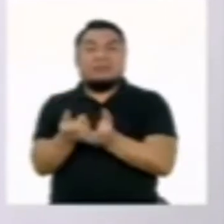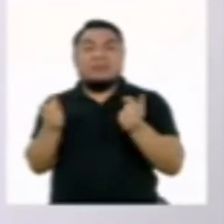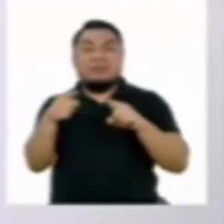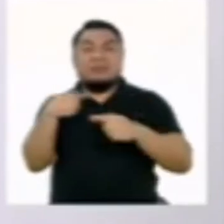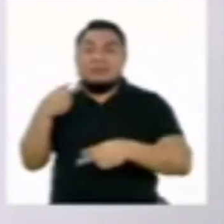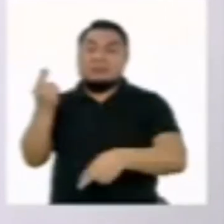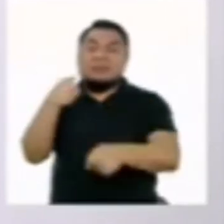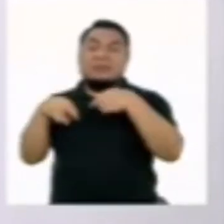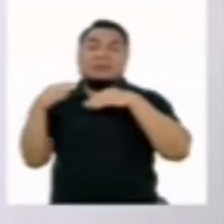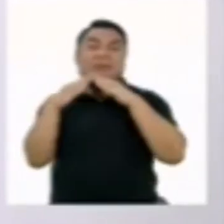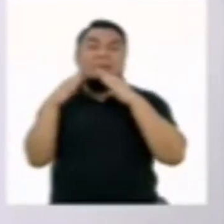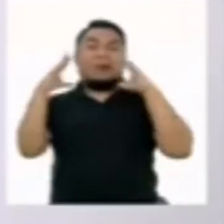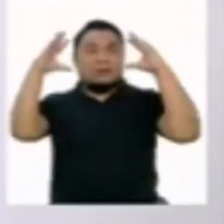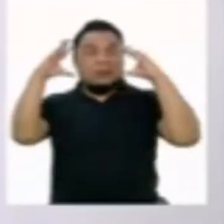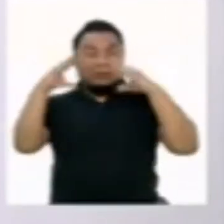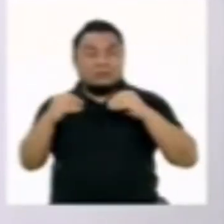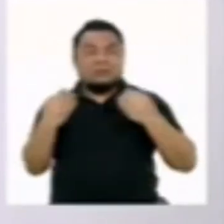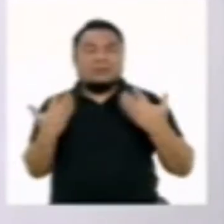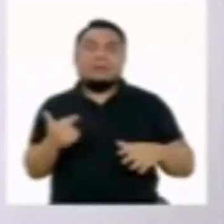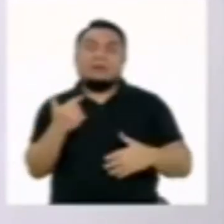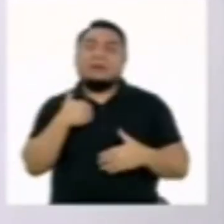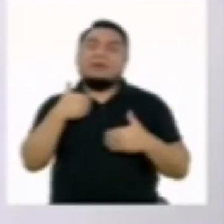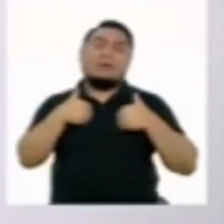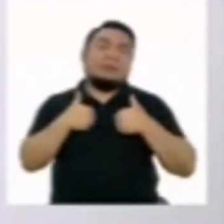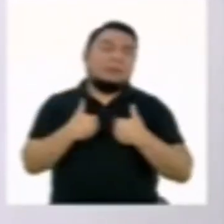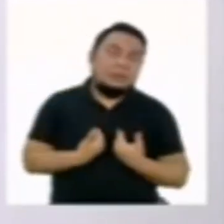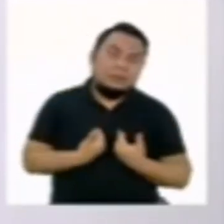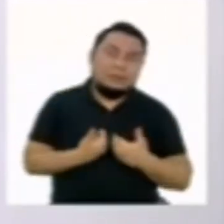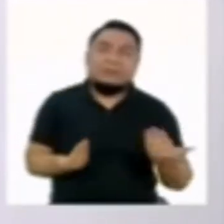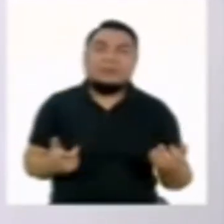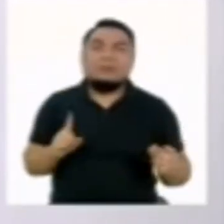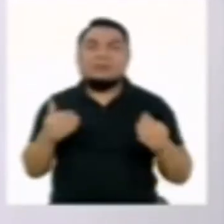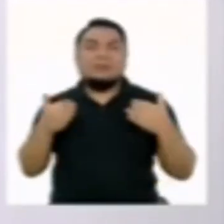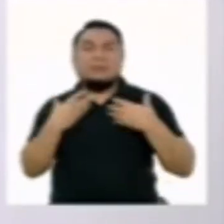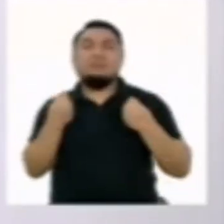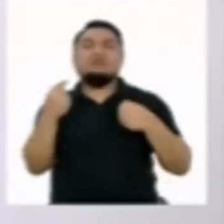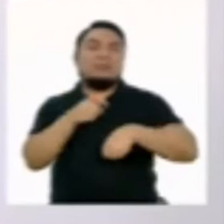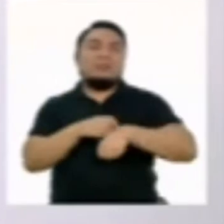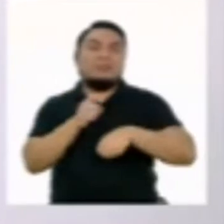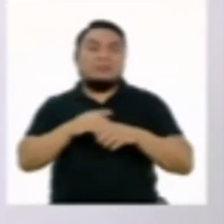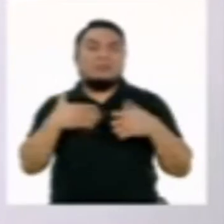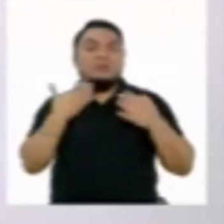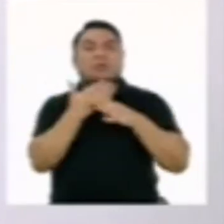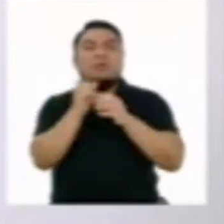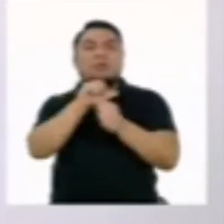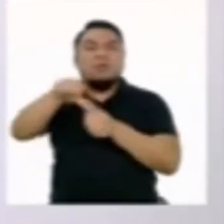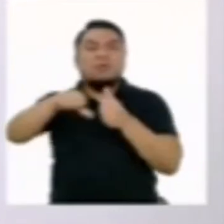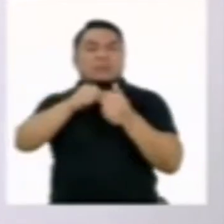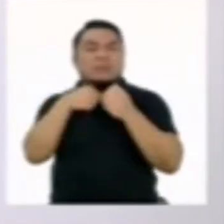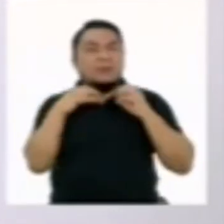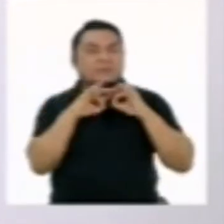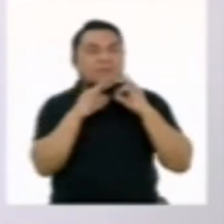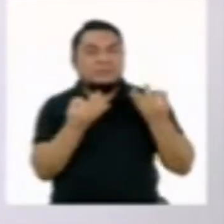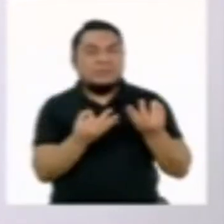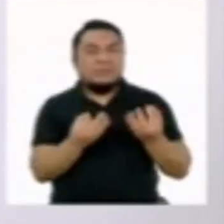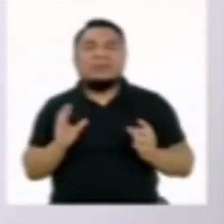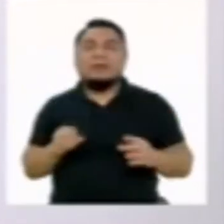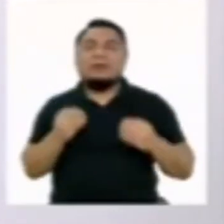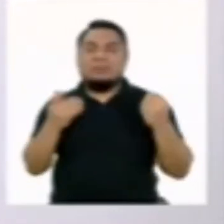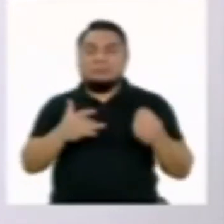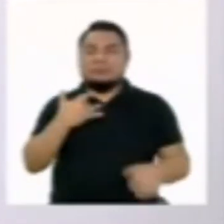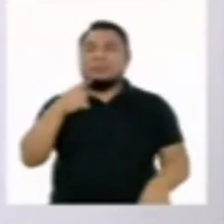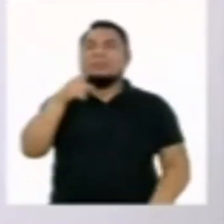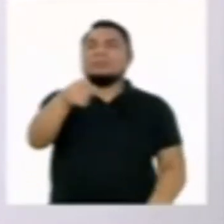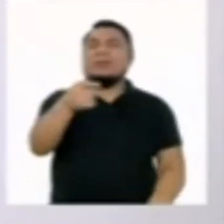cuando regresaba a mi casa por la noche, estuviera muy cansada y no tuviera tanto tiempo para compartir con mi familia. ¿Cómo